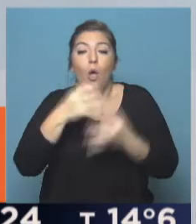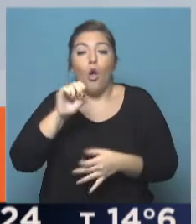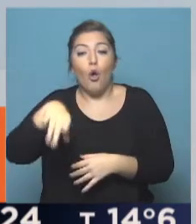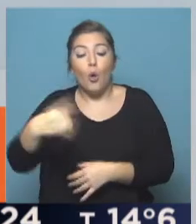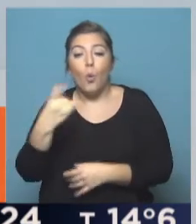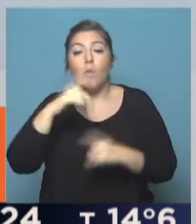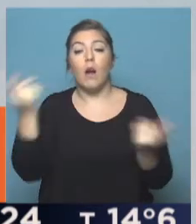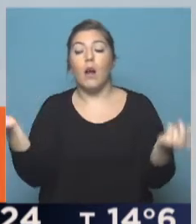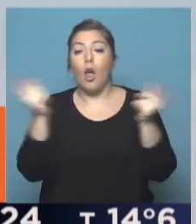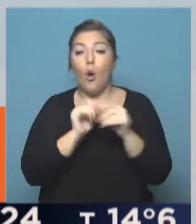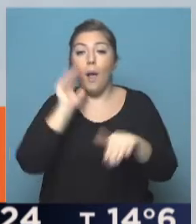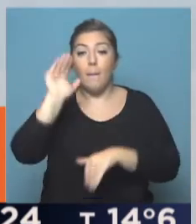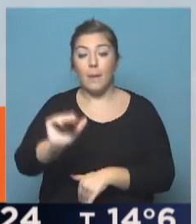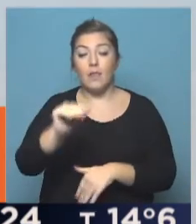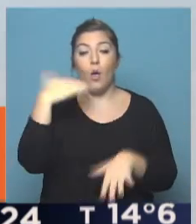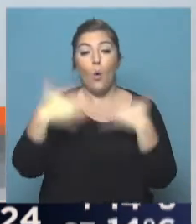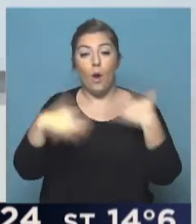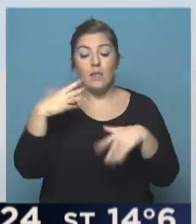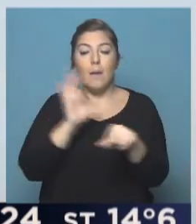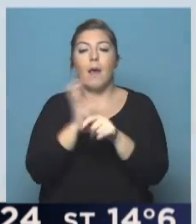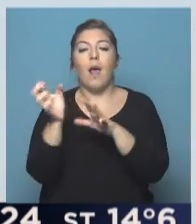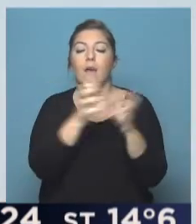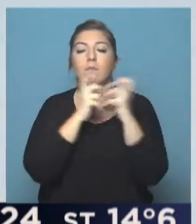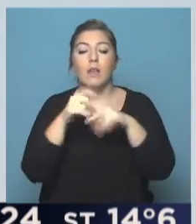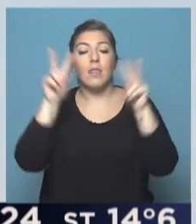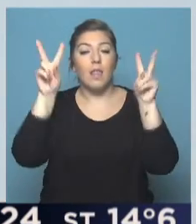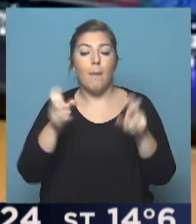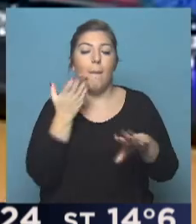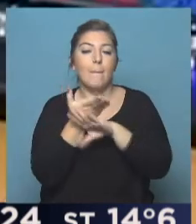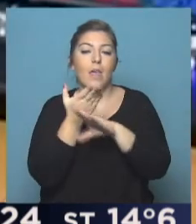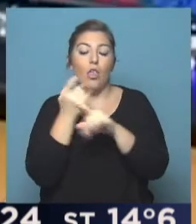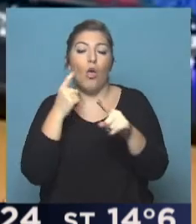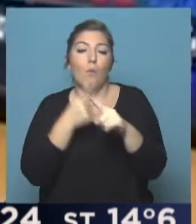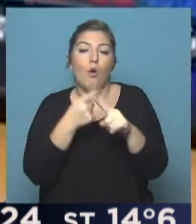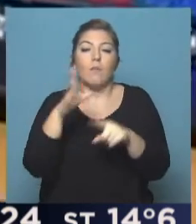el martes de audiencia para tratar el tema a petición de eeuu japón y corea del sur